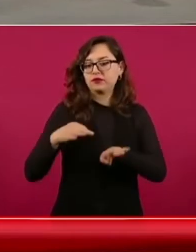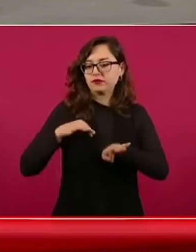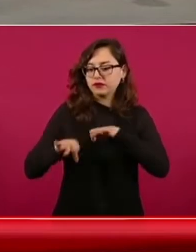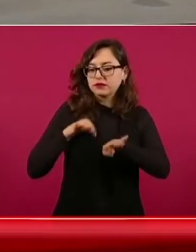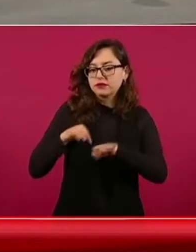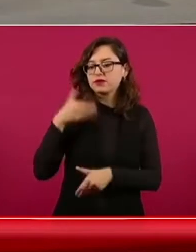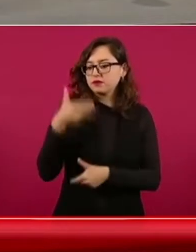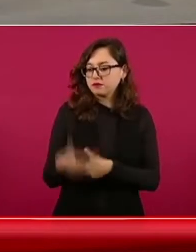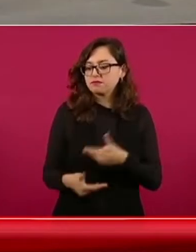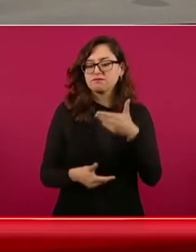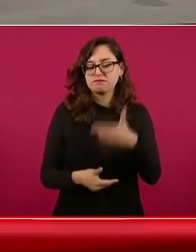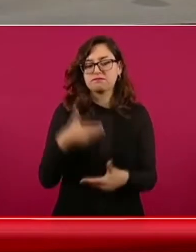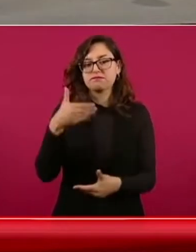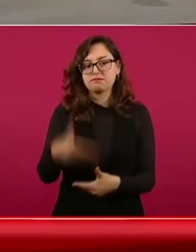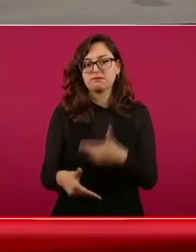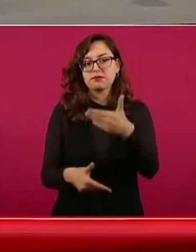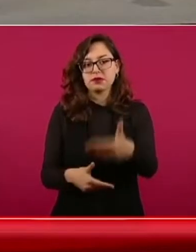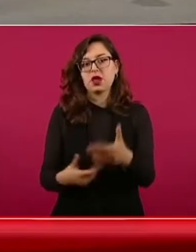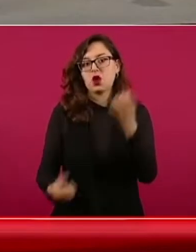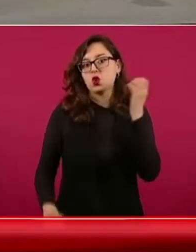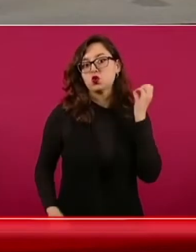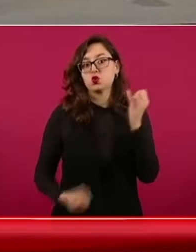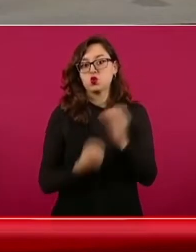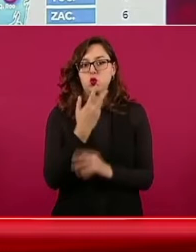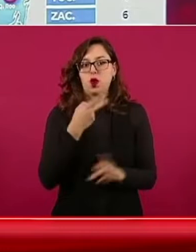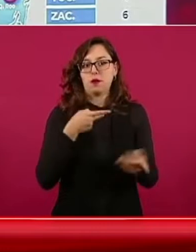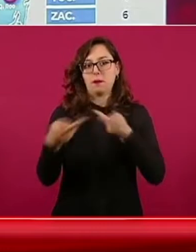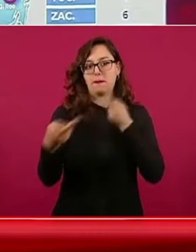mucho esta estrategia,